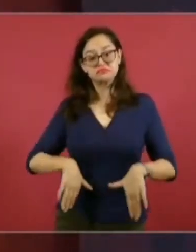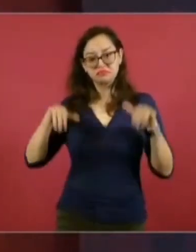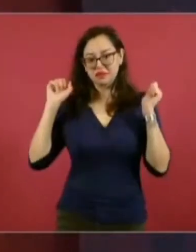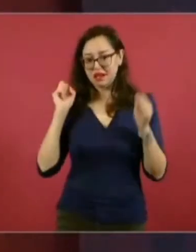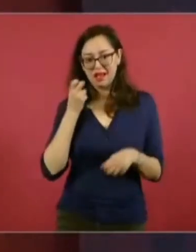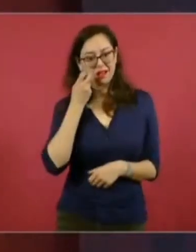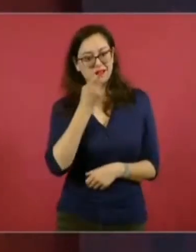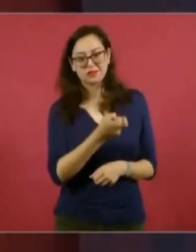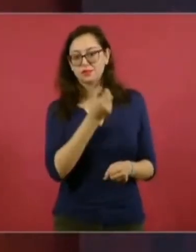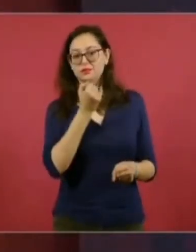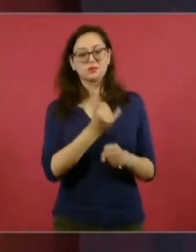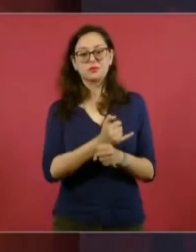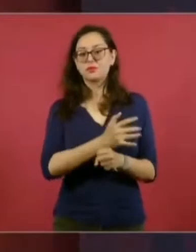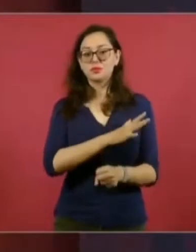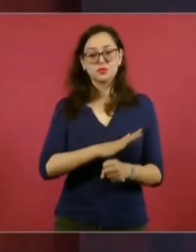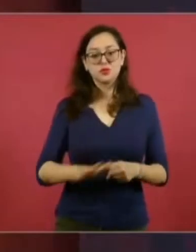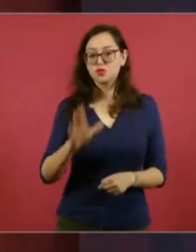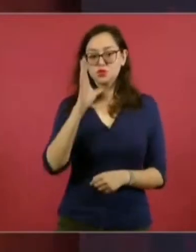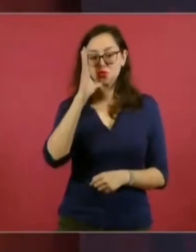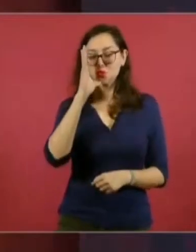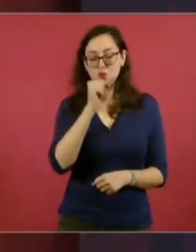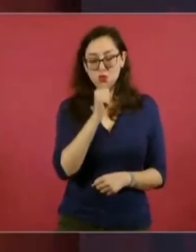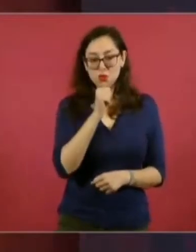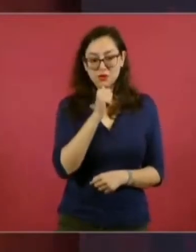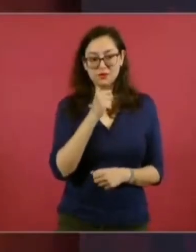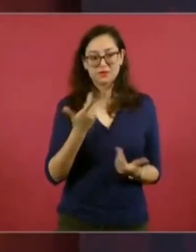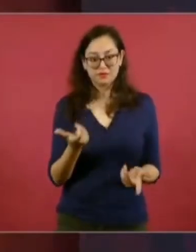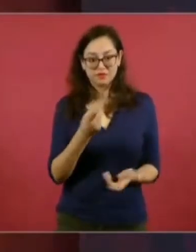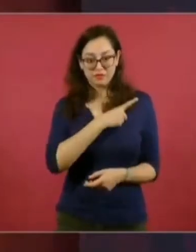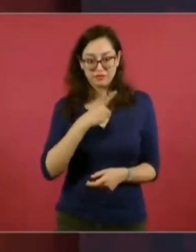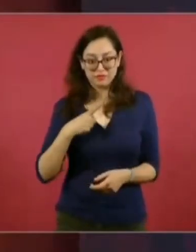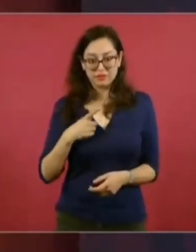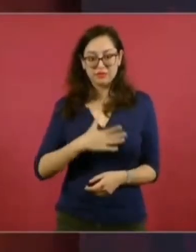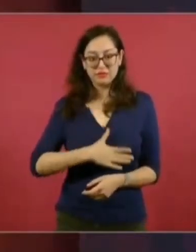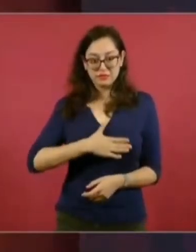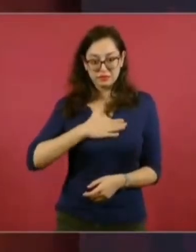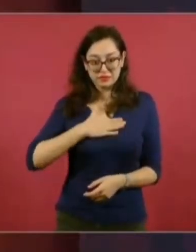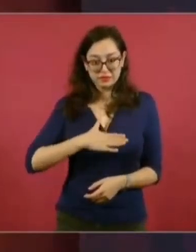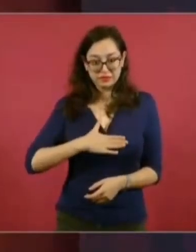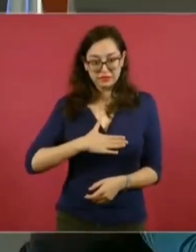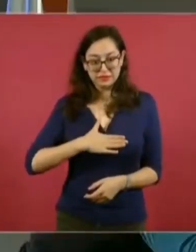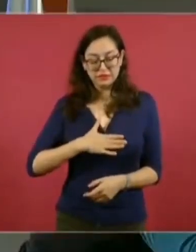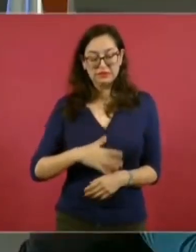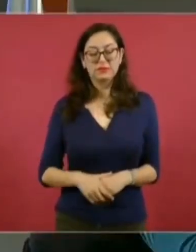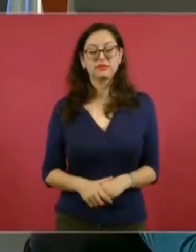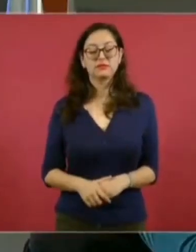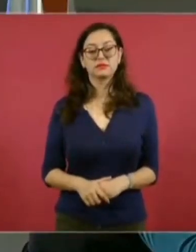un periodismo que no busca la justicia.